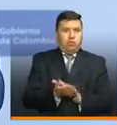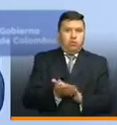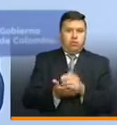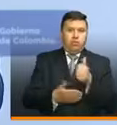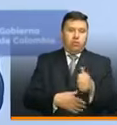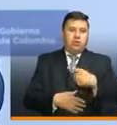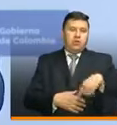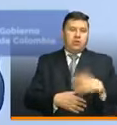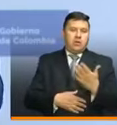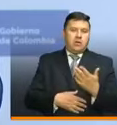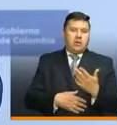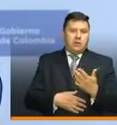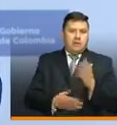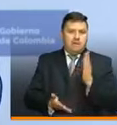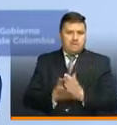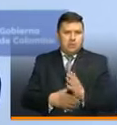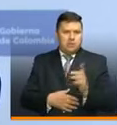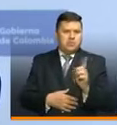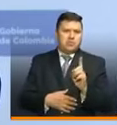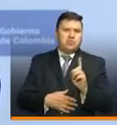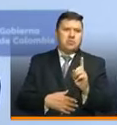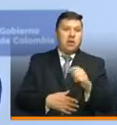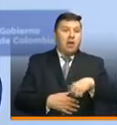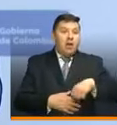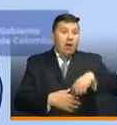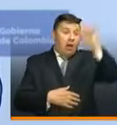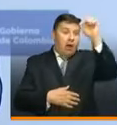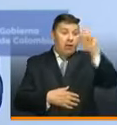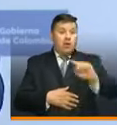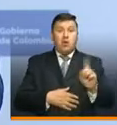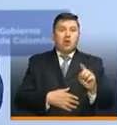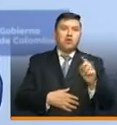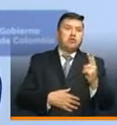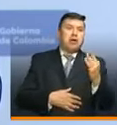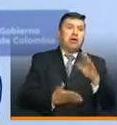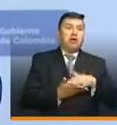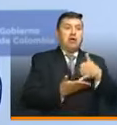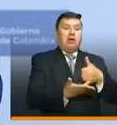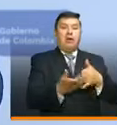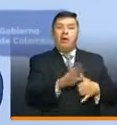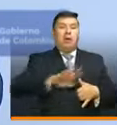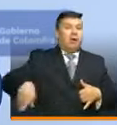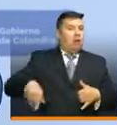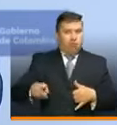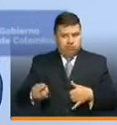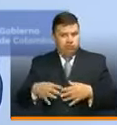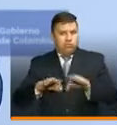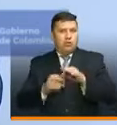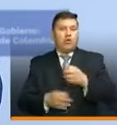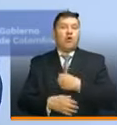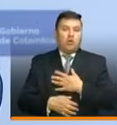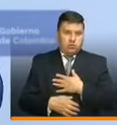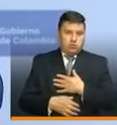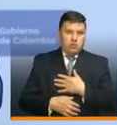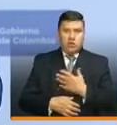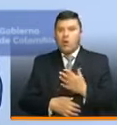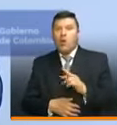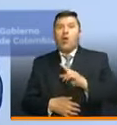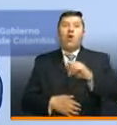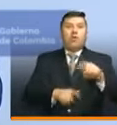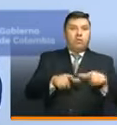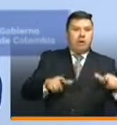estar exponiendo, así no sea el ganador de los 2, 3 premios que se pueden dar, pero hay una oportunidad también para que en otros